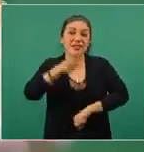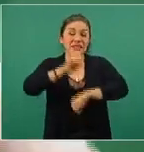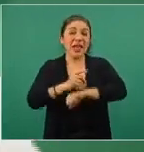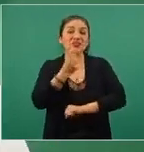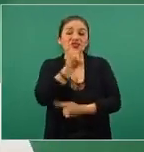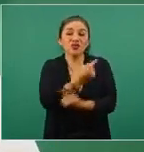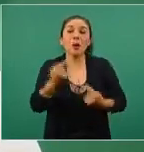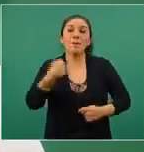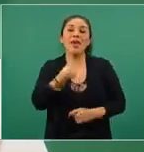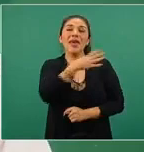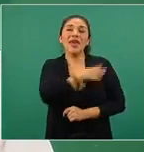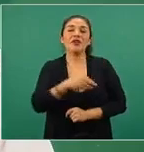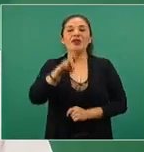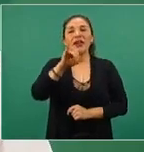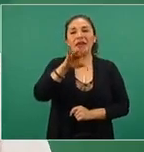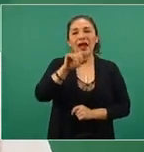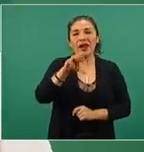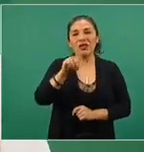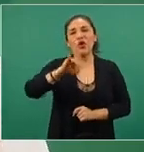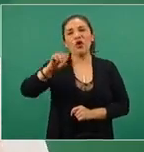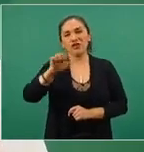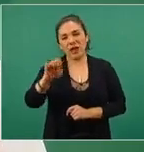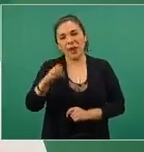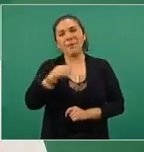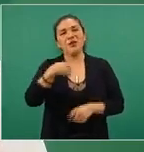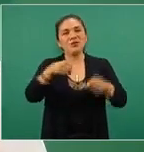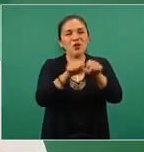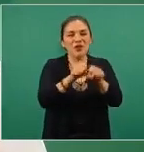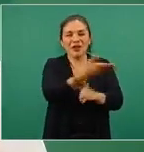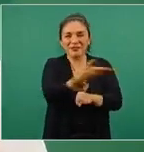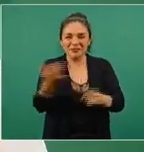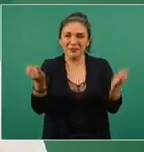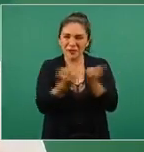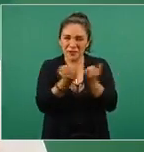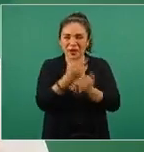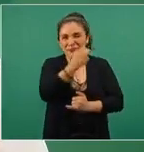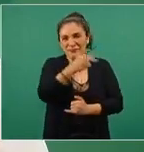mis hijos Ricardo y José Miguel, mis sobrinas y sobrinos Luis Gabriel,